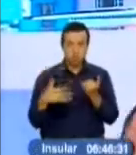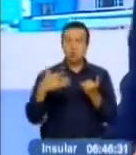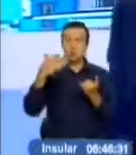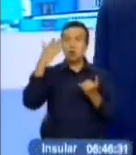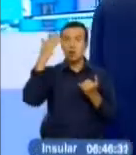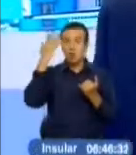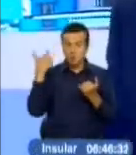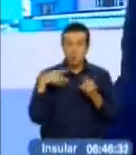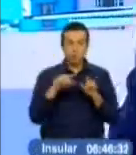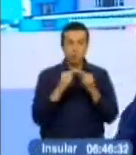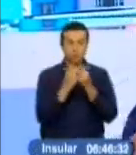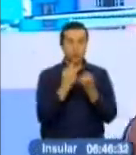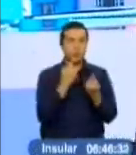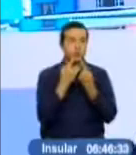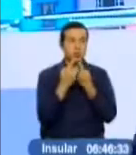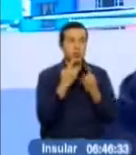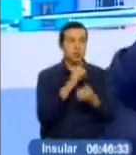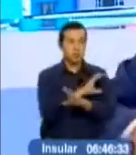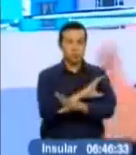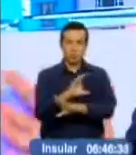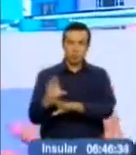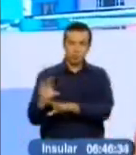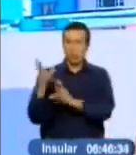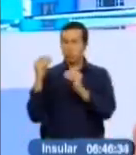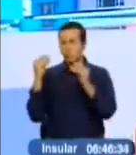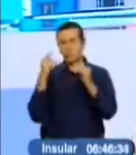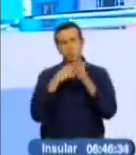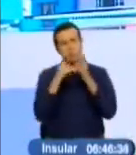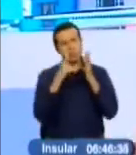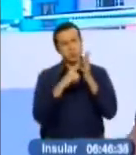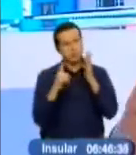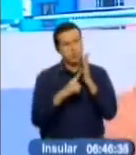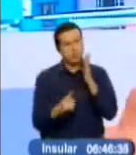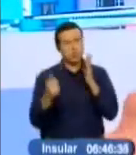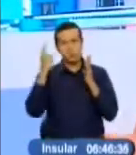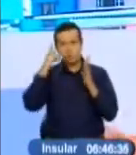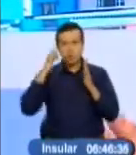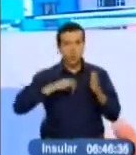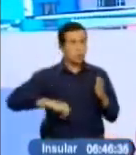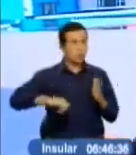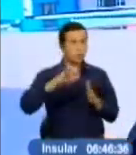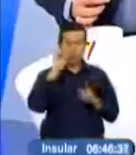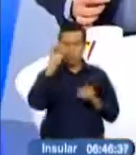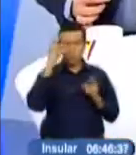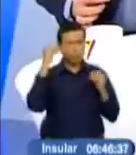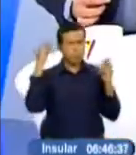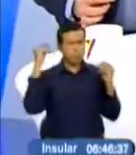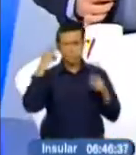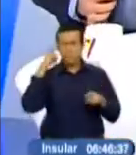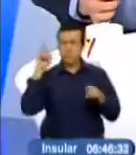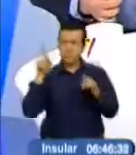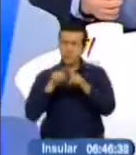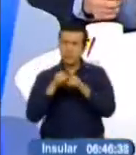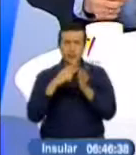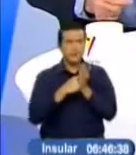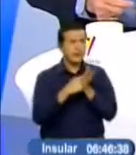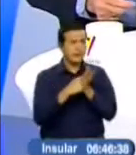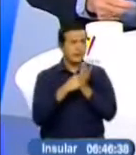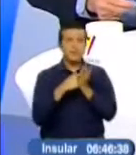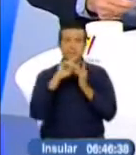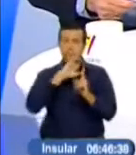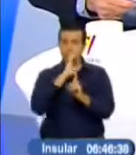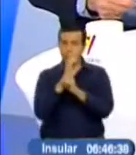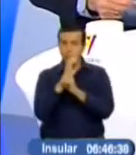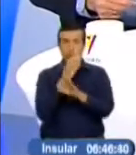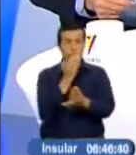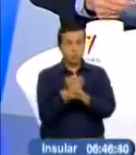moda tenemos el grupo de diálogo rural con actores muy diversos no actores que piensan lo mismo actores diversos que plantean no solamente críticas